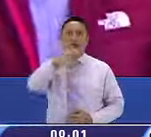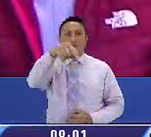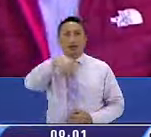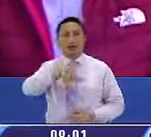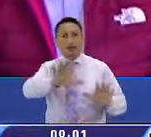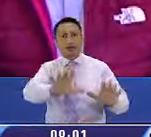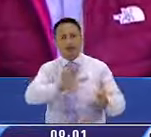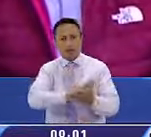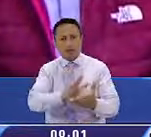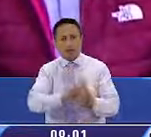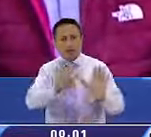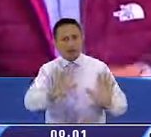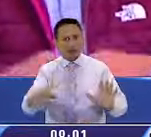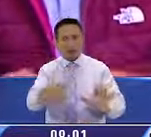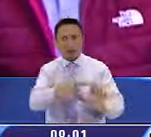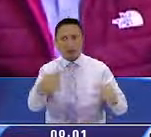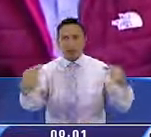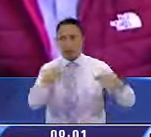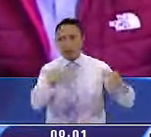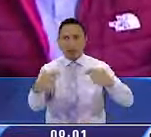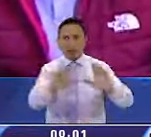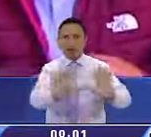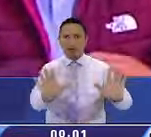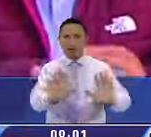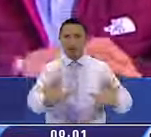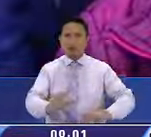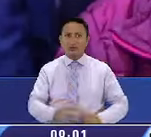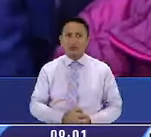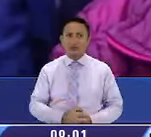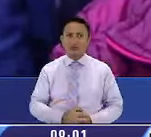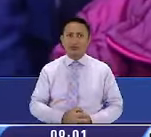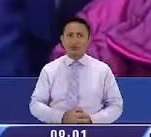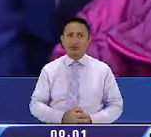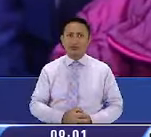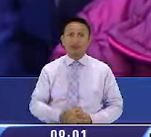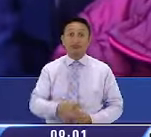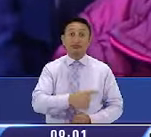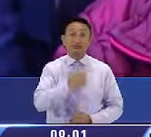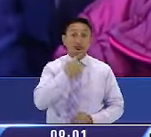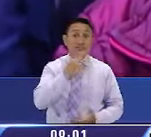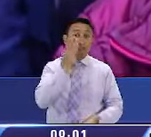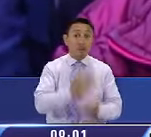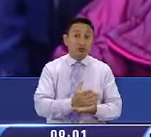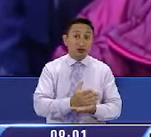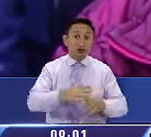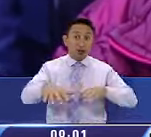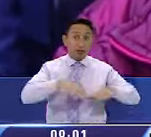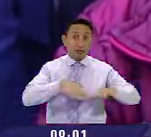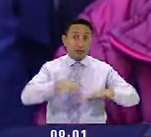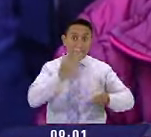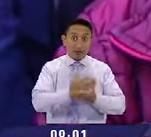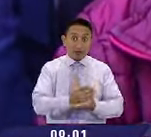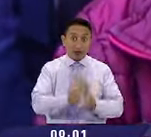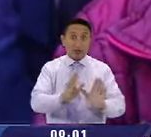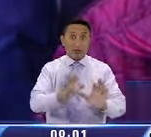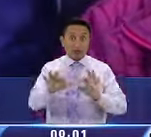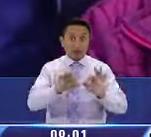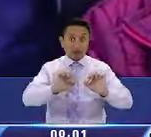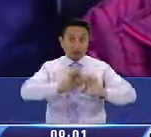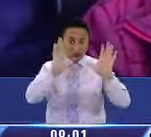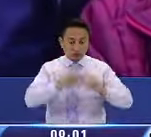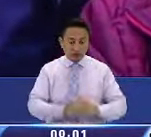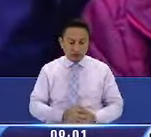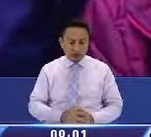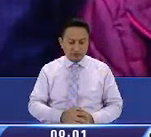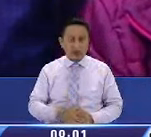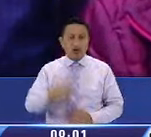un anuncio que ya había encendido las alertas. No declaró una paralización de actividades, y en esto quiero ser muy enfático. No